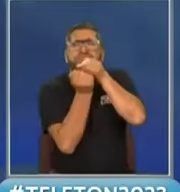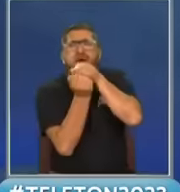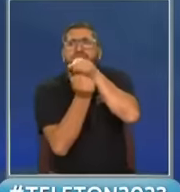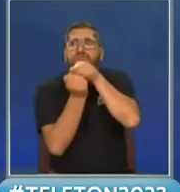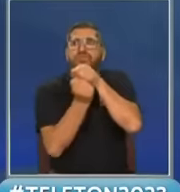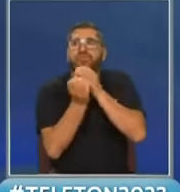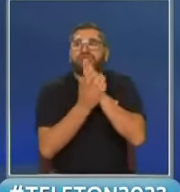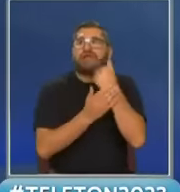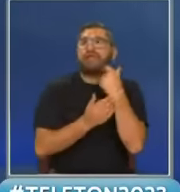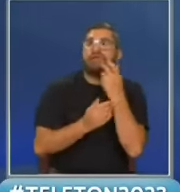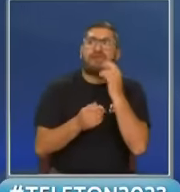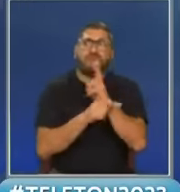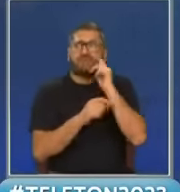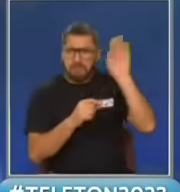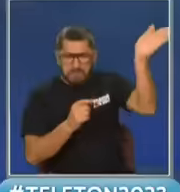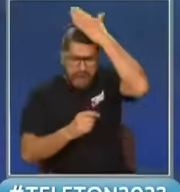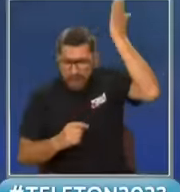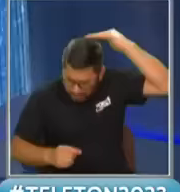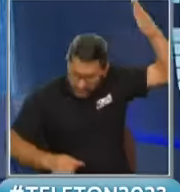chulito en la oreja, ¡canta mierda!